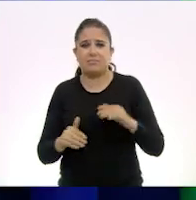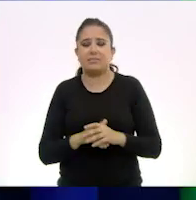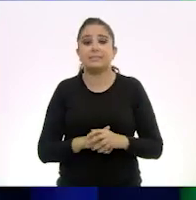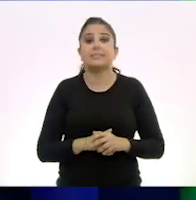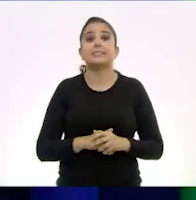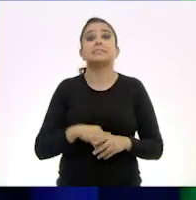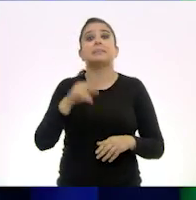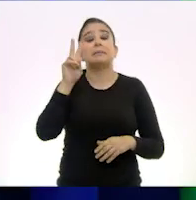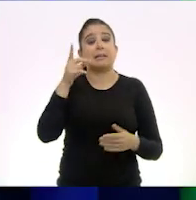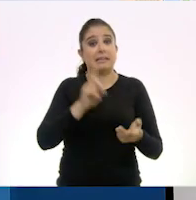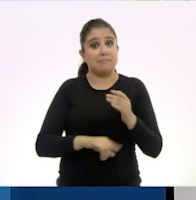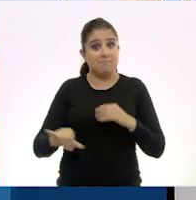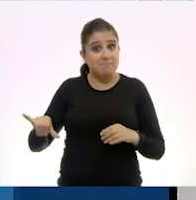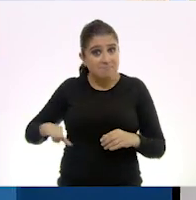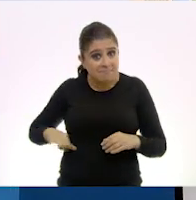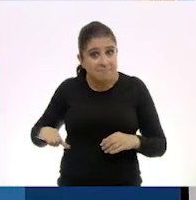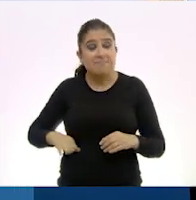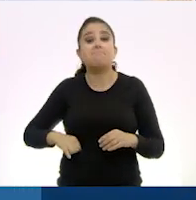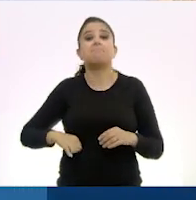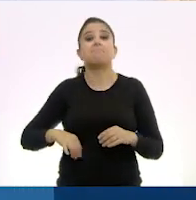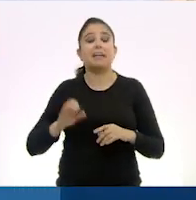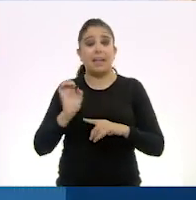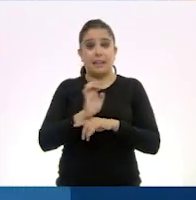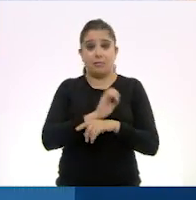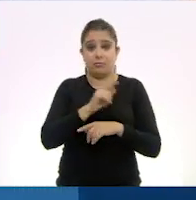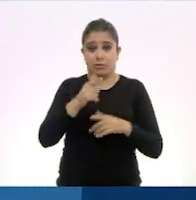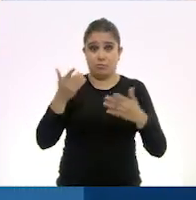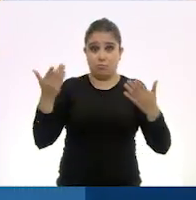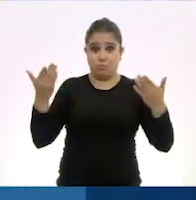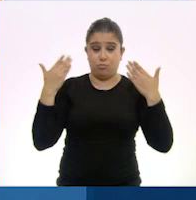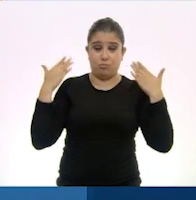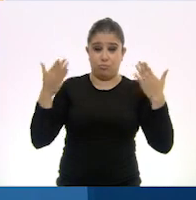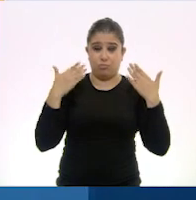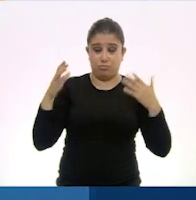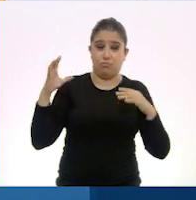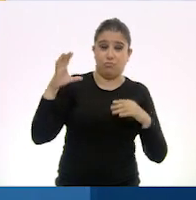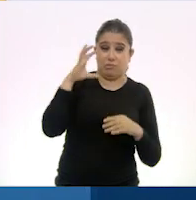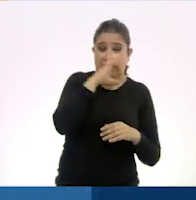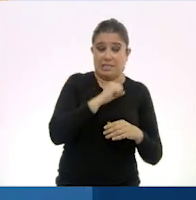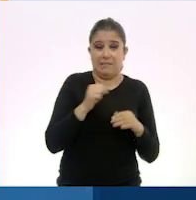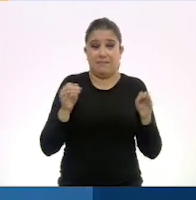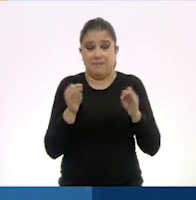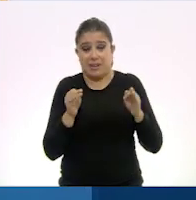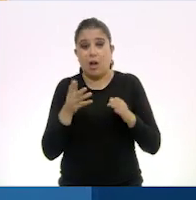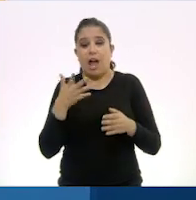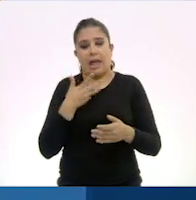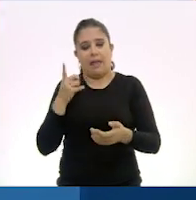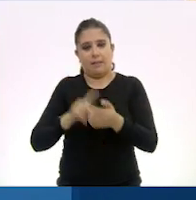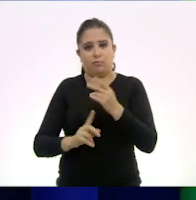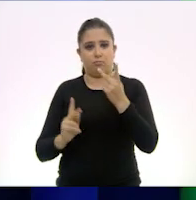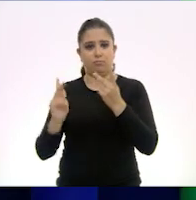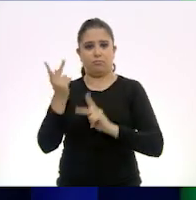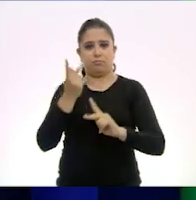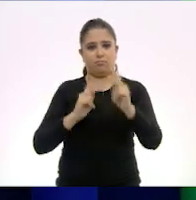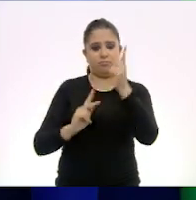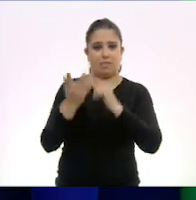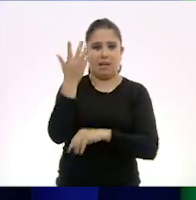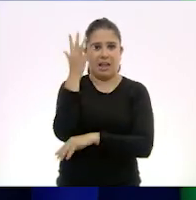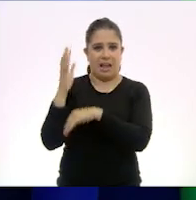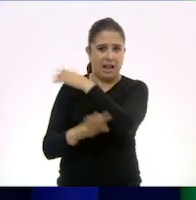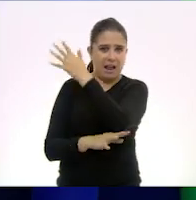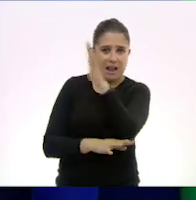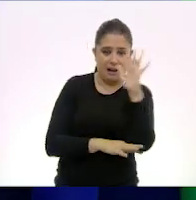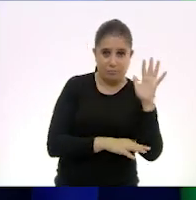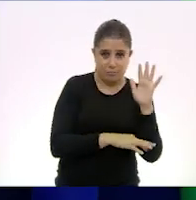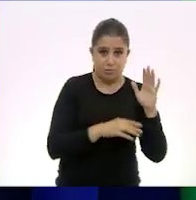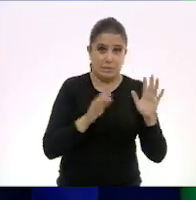¡Qué interesante! Entonces, de acuerdo al clima, ¿corresponde un tipo de vegetación en particular? Así es, Aníbal. Hay